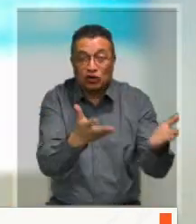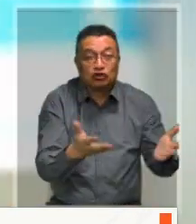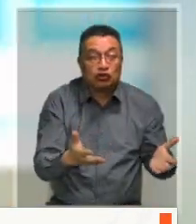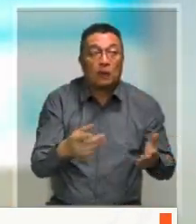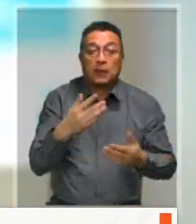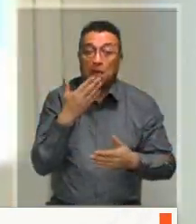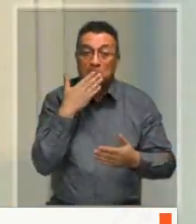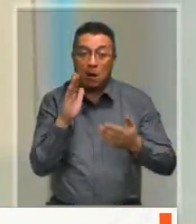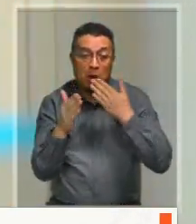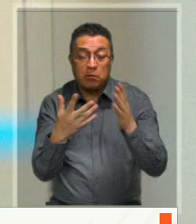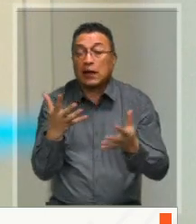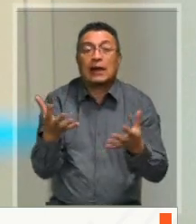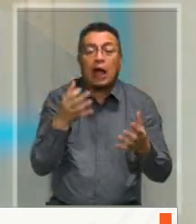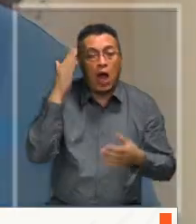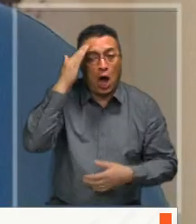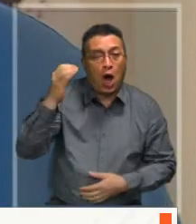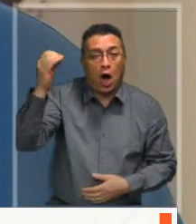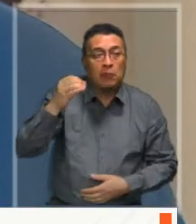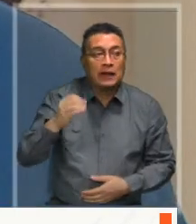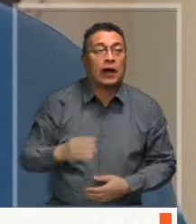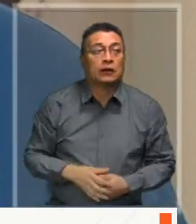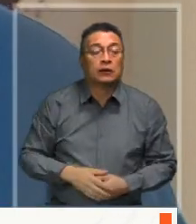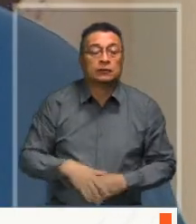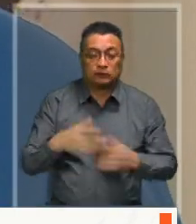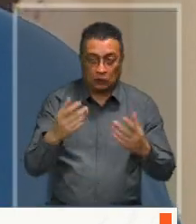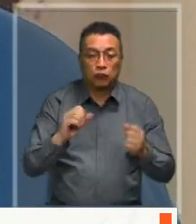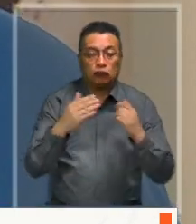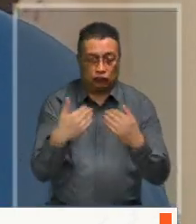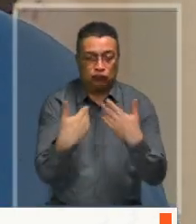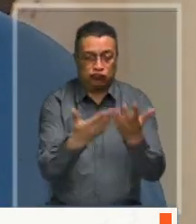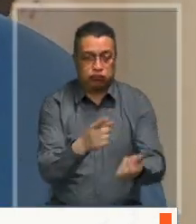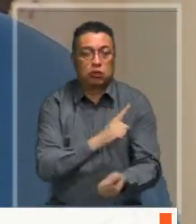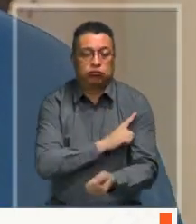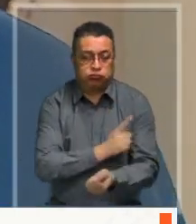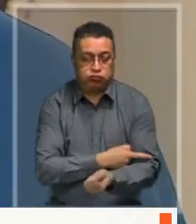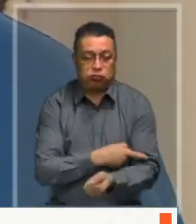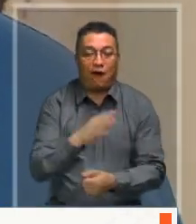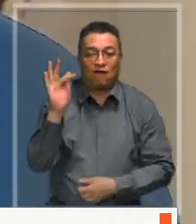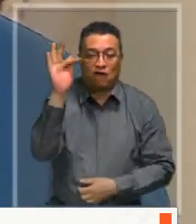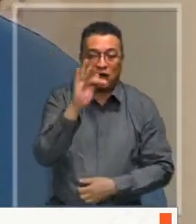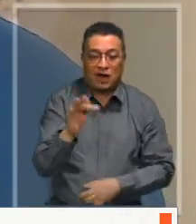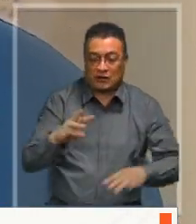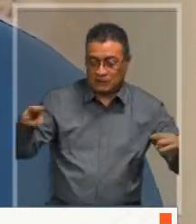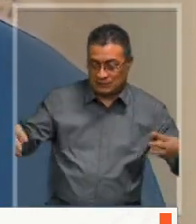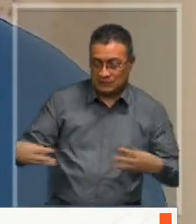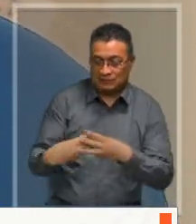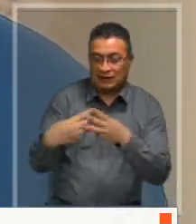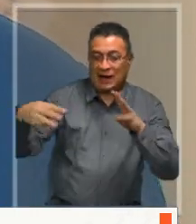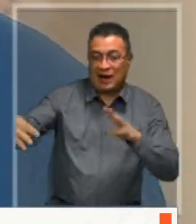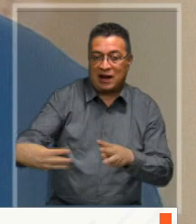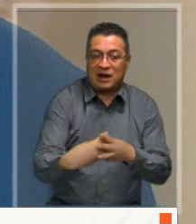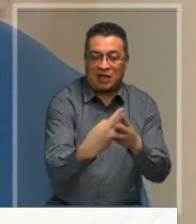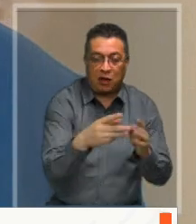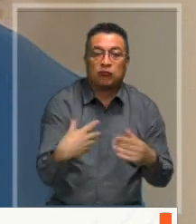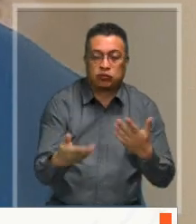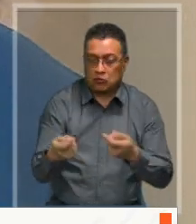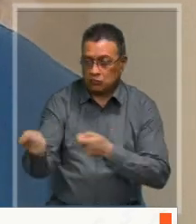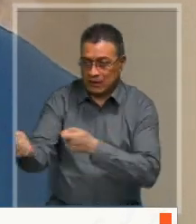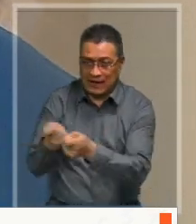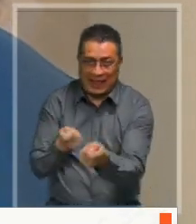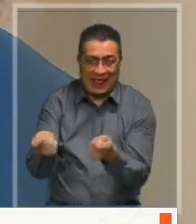los expertos? Se le otorgarían facultades al FONASA para organizar redes de prestadores privados y